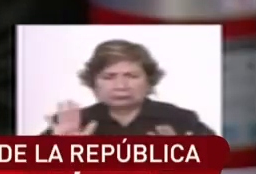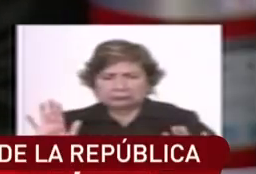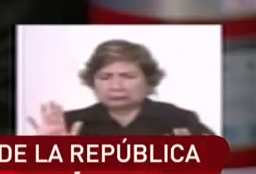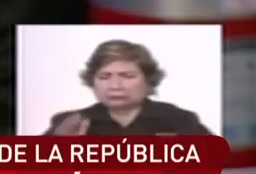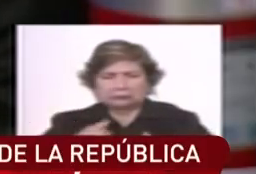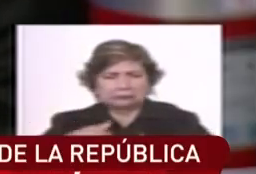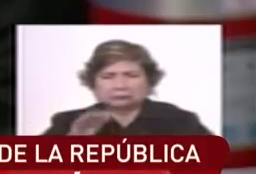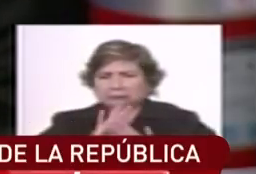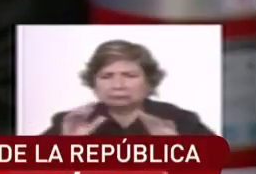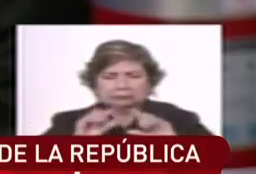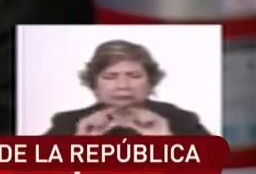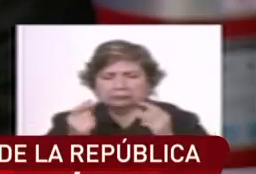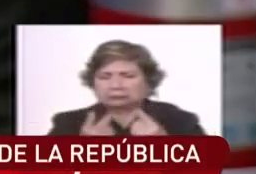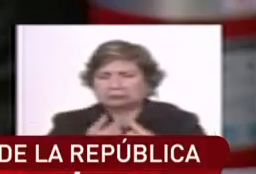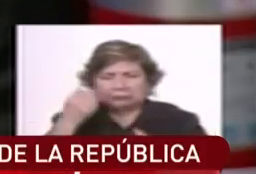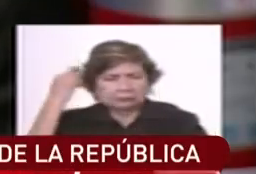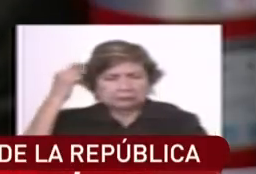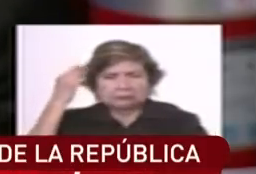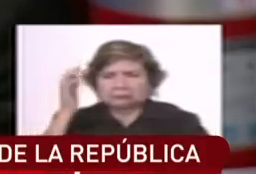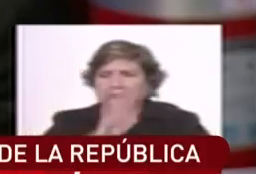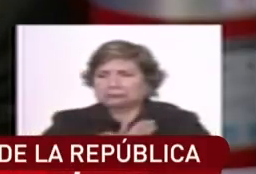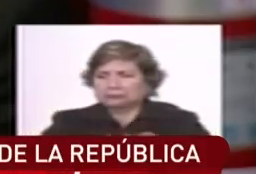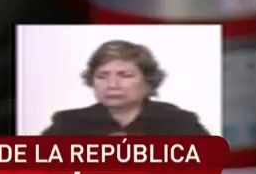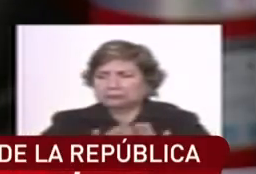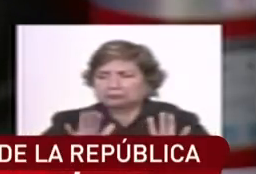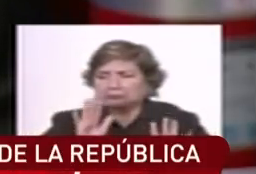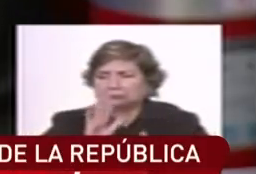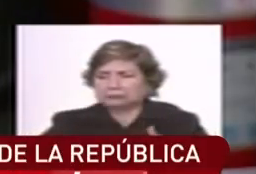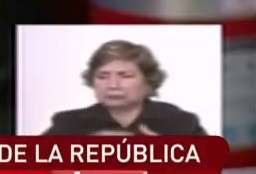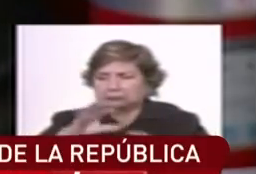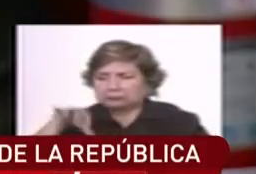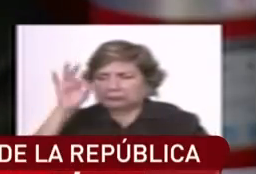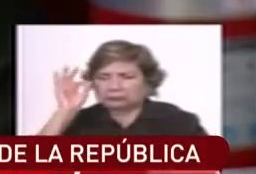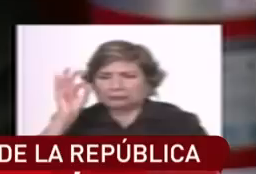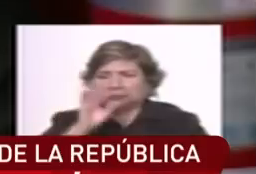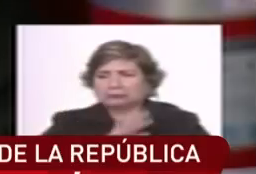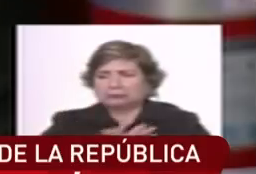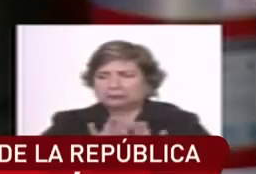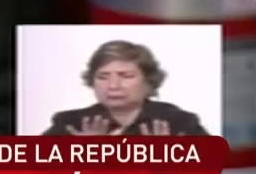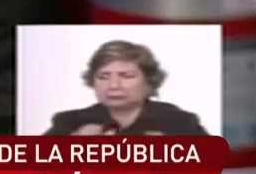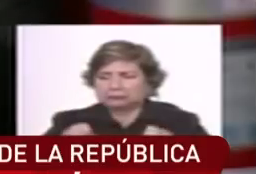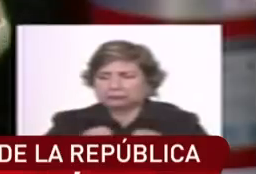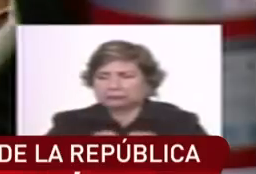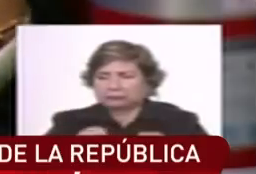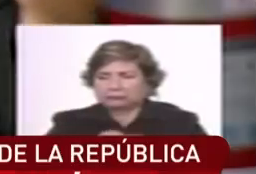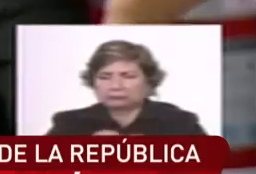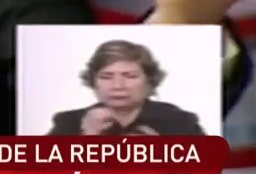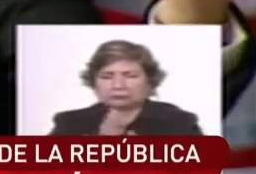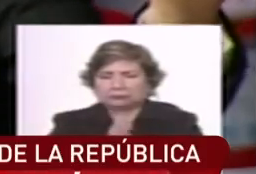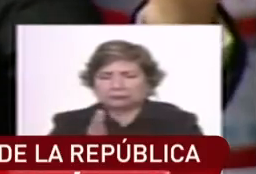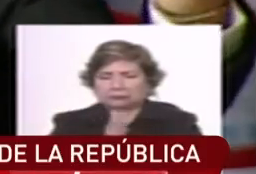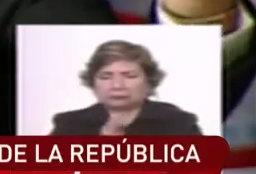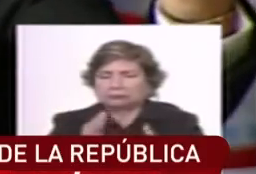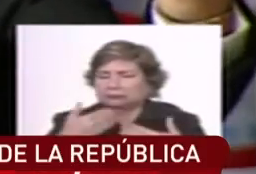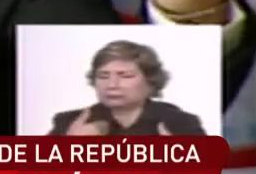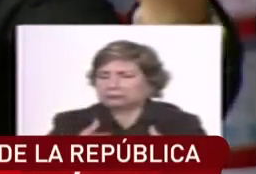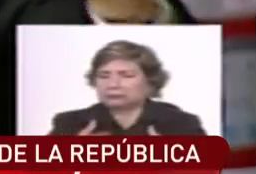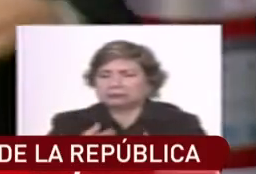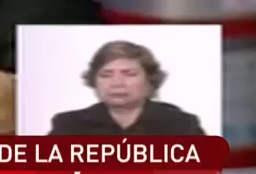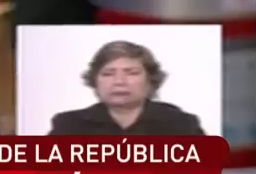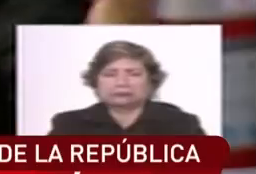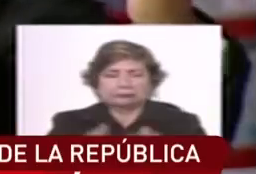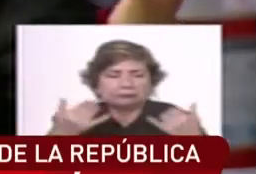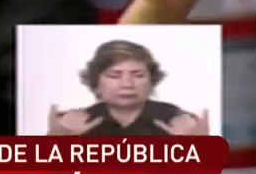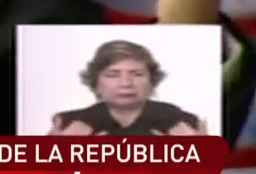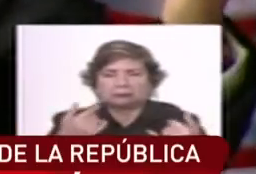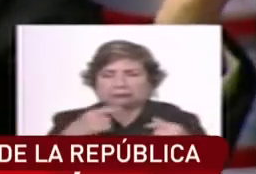partido político. Yo ya colgué las zapatillas y mi participación, y hoy